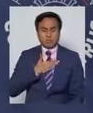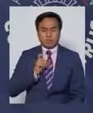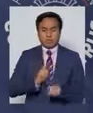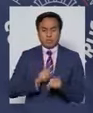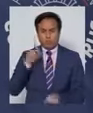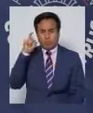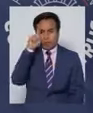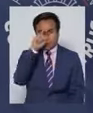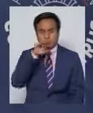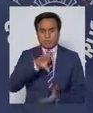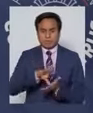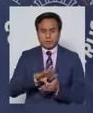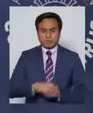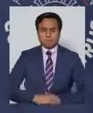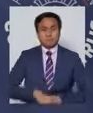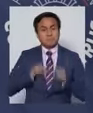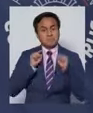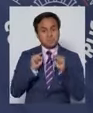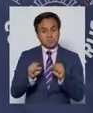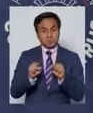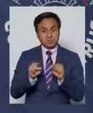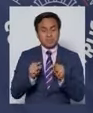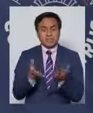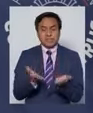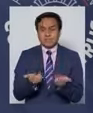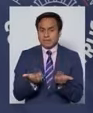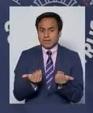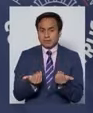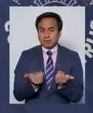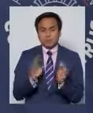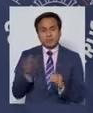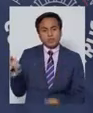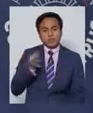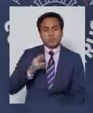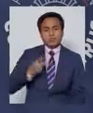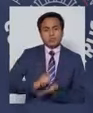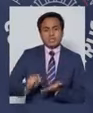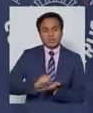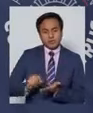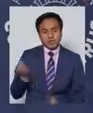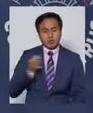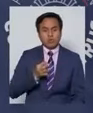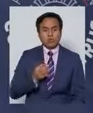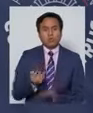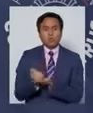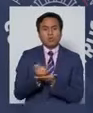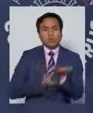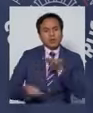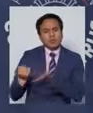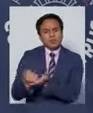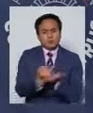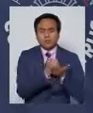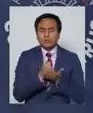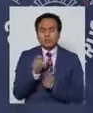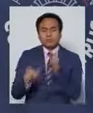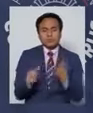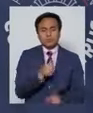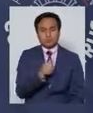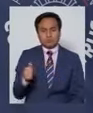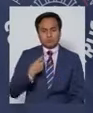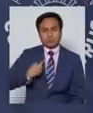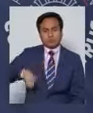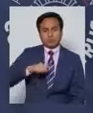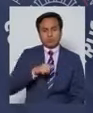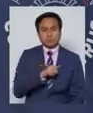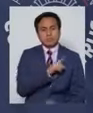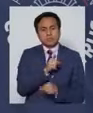muy difíciles en este país. Y es por eso que aquí necesitamos, y así lo dijo el subsecretario, la colaboración de todos, de todos. Nosotros